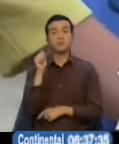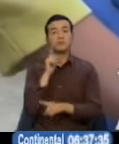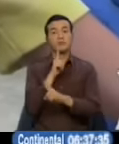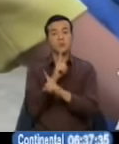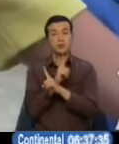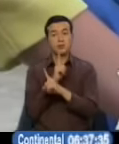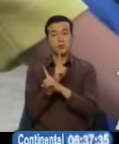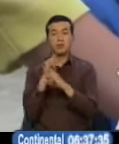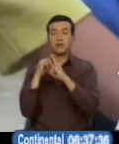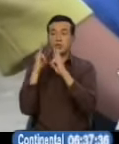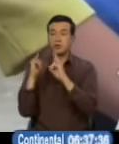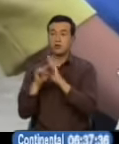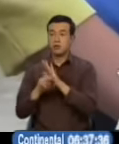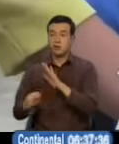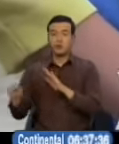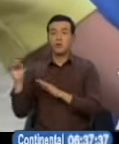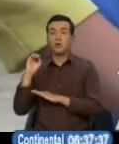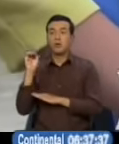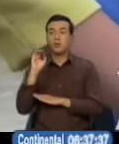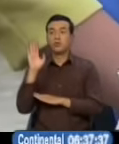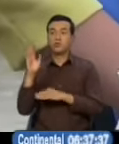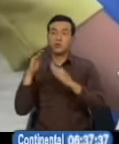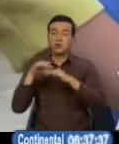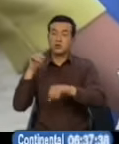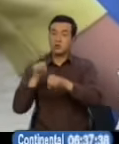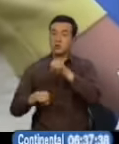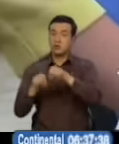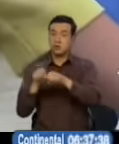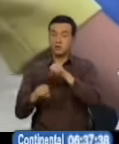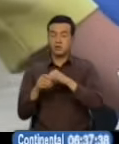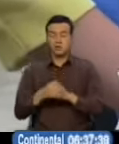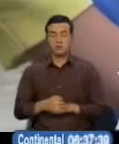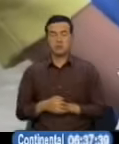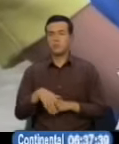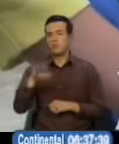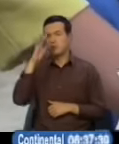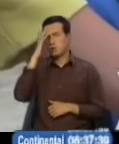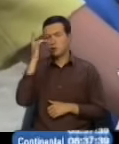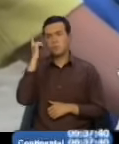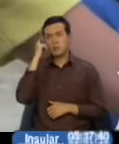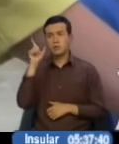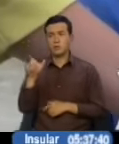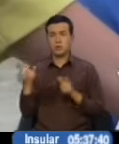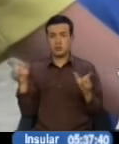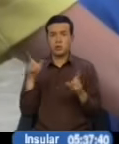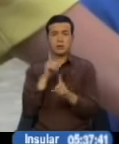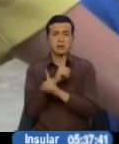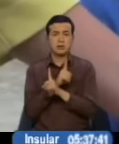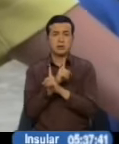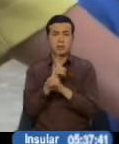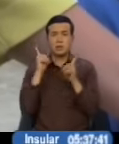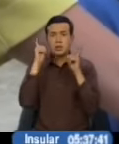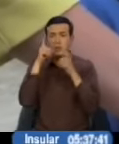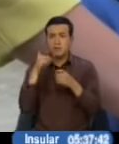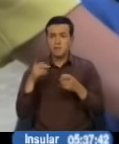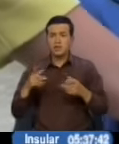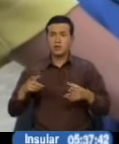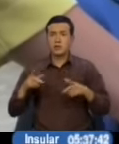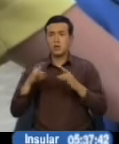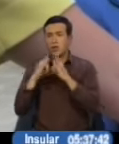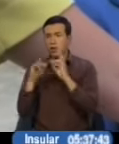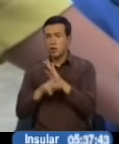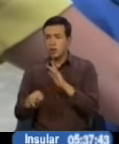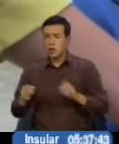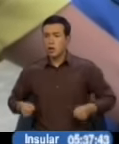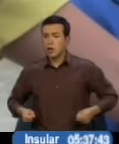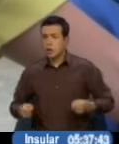se encontraban albergados o que tenían destruidas sus viviendas, principalmente pensando en esas discapacidades que son severas en muchos casos y que